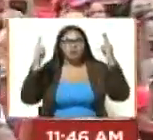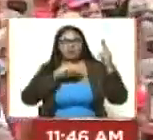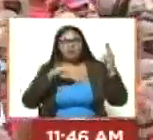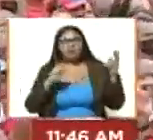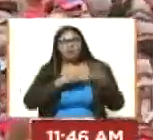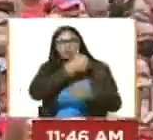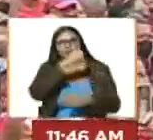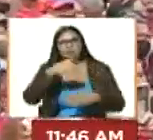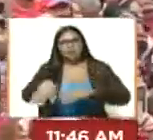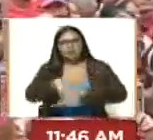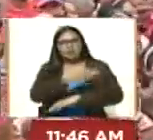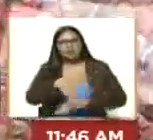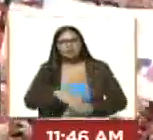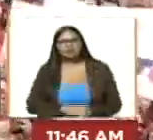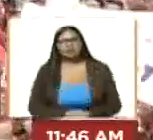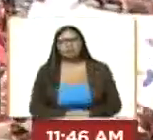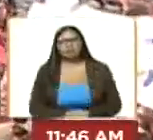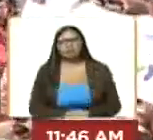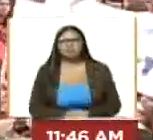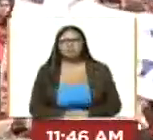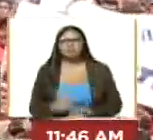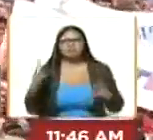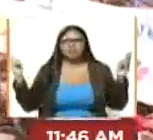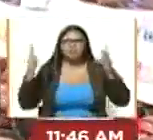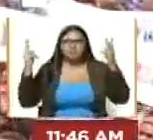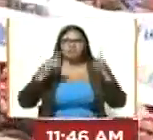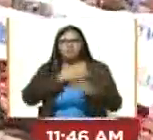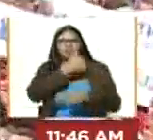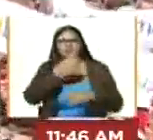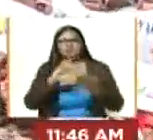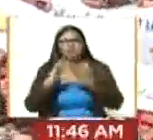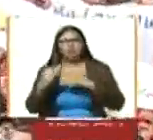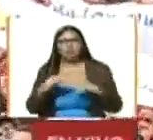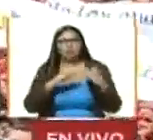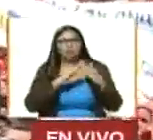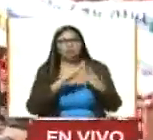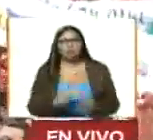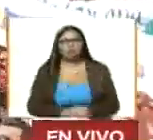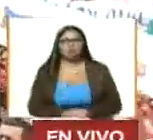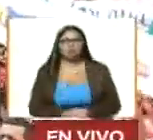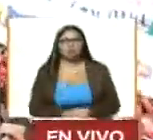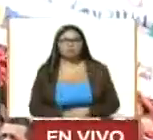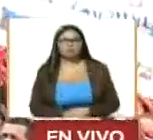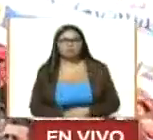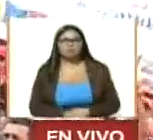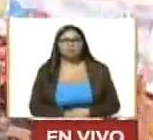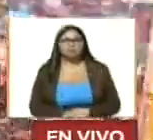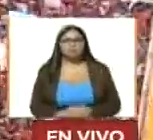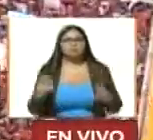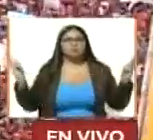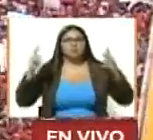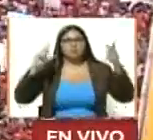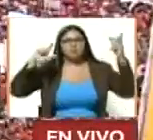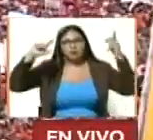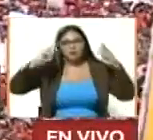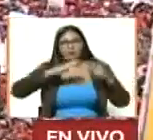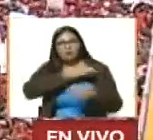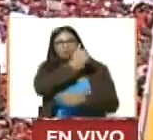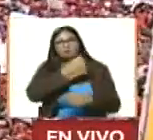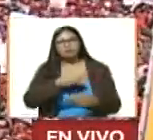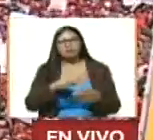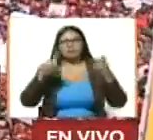calle! ¡Que viva nuestro jefe de comunidad! ¡Que vivan los jefes de UH!